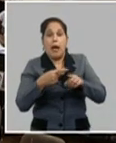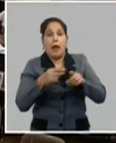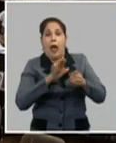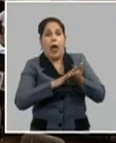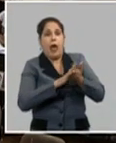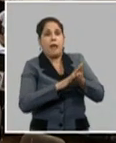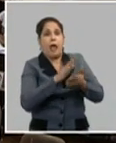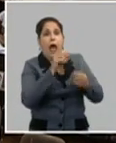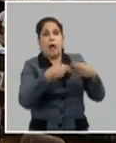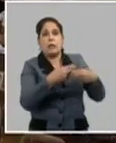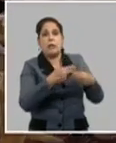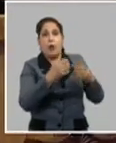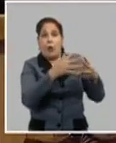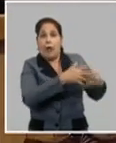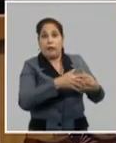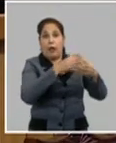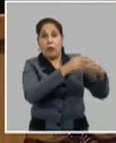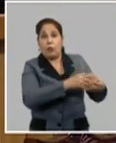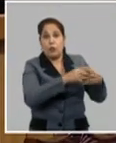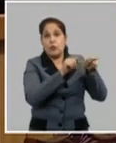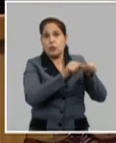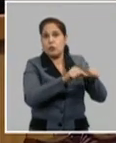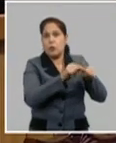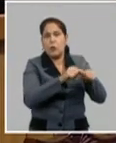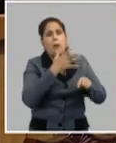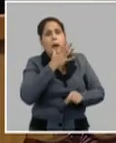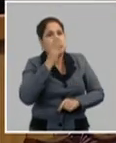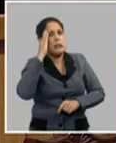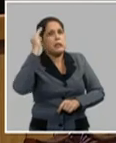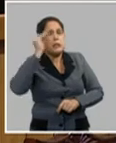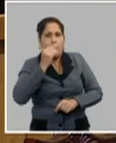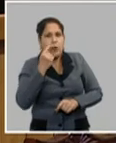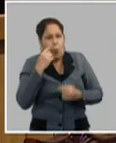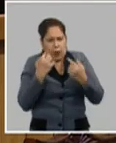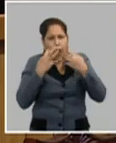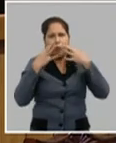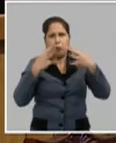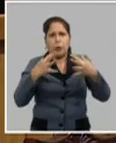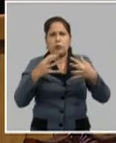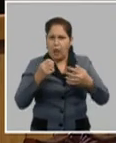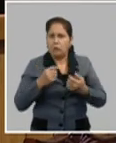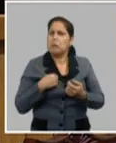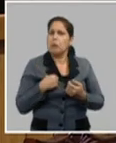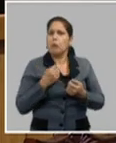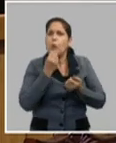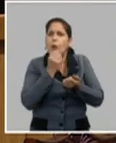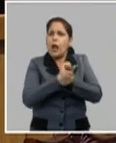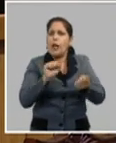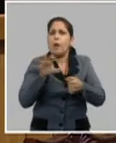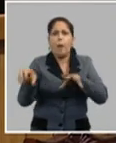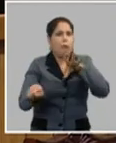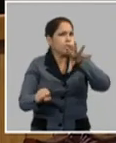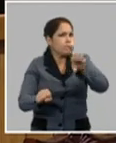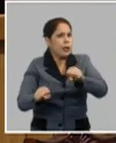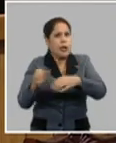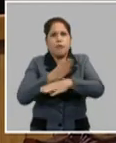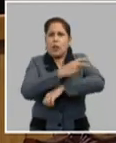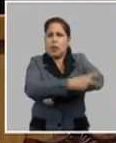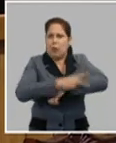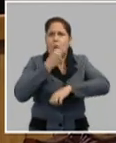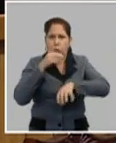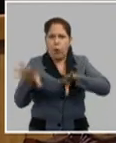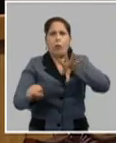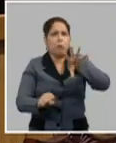El gobierno estadounidense pareció convencido de que disfrutaba de libertad para actuar a su